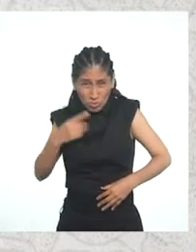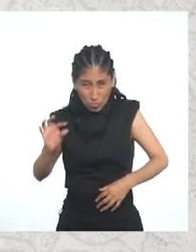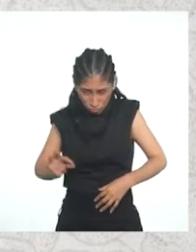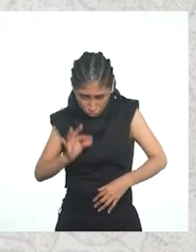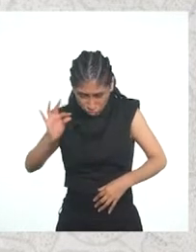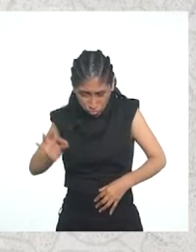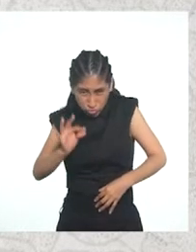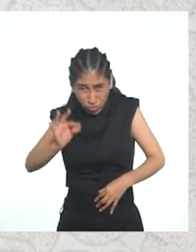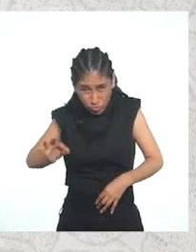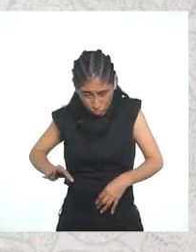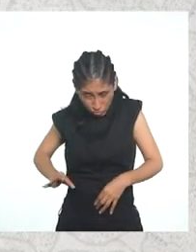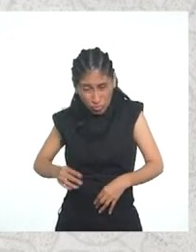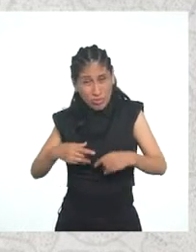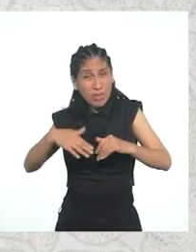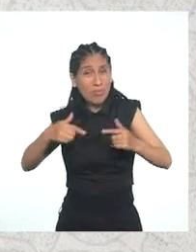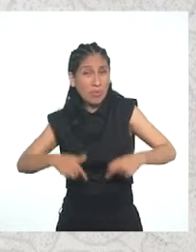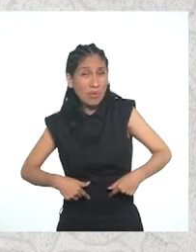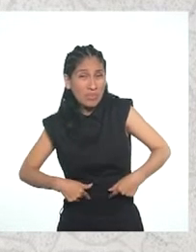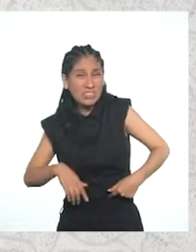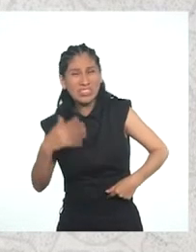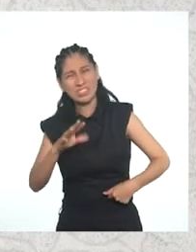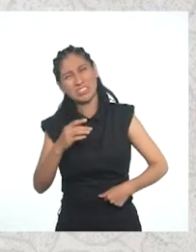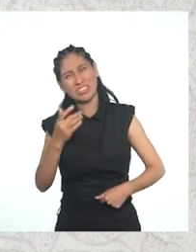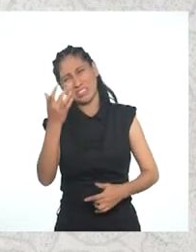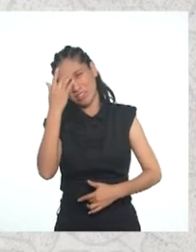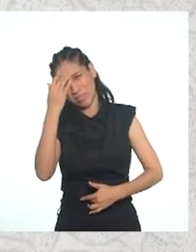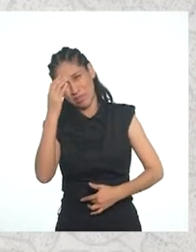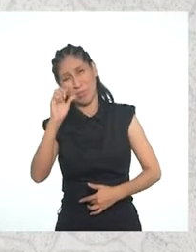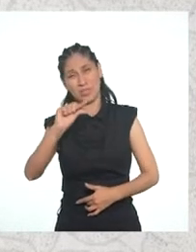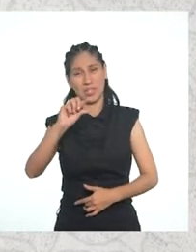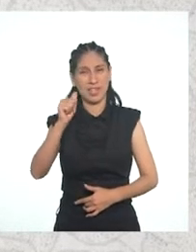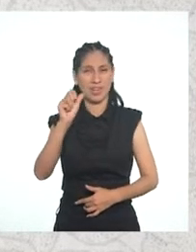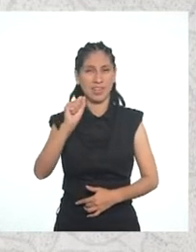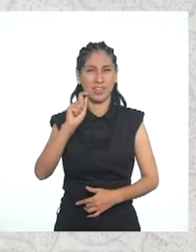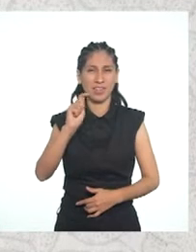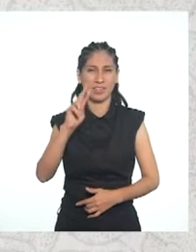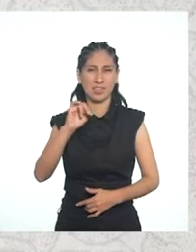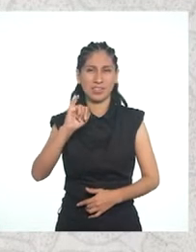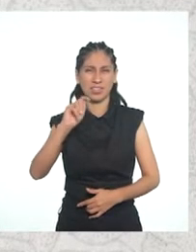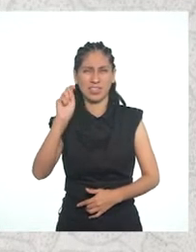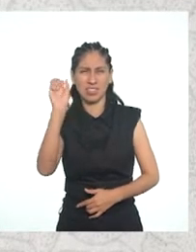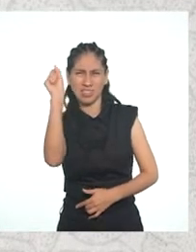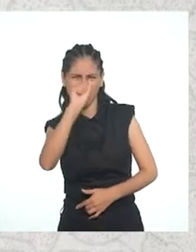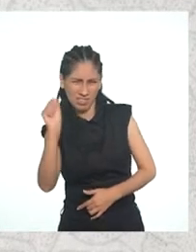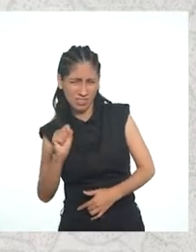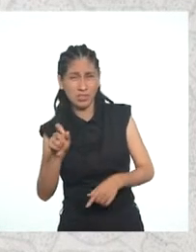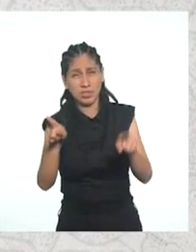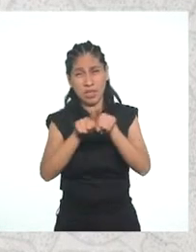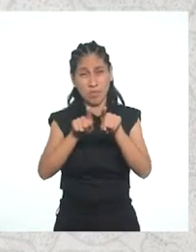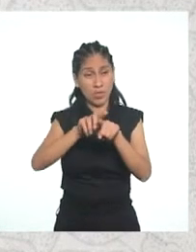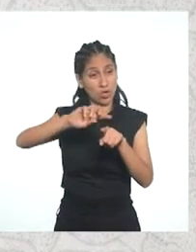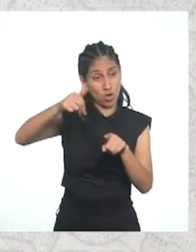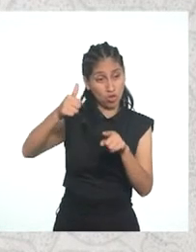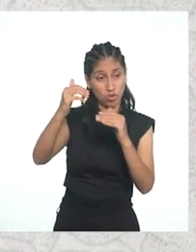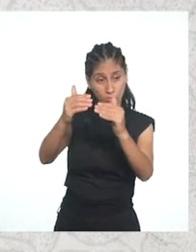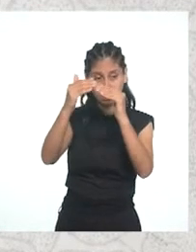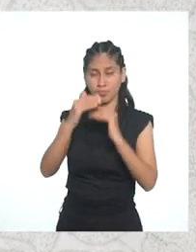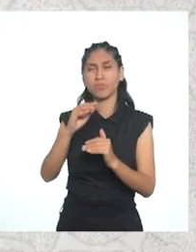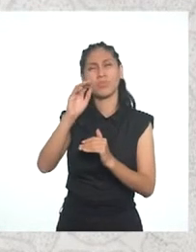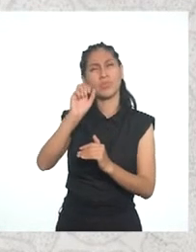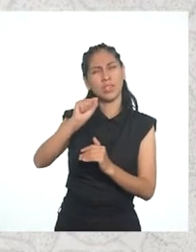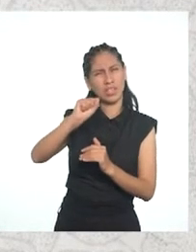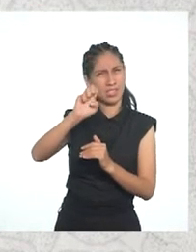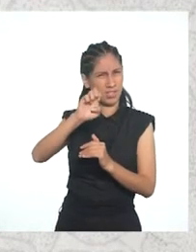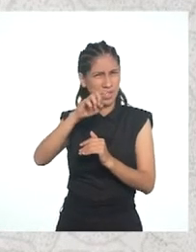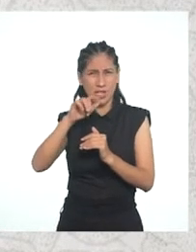la gastritis en el humano. Streptococcus y Staphylococcus se pueden encontrar en el aire,